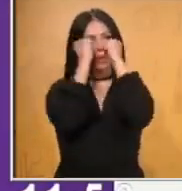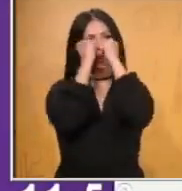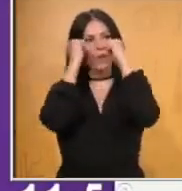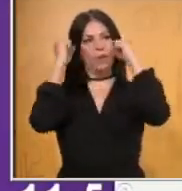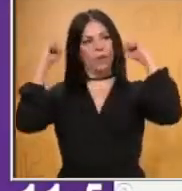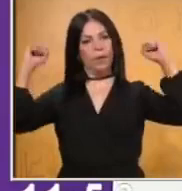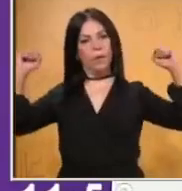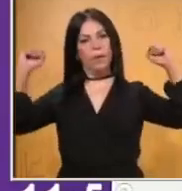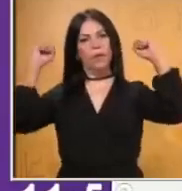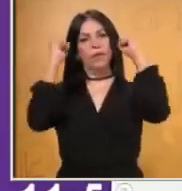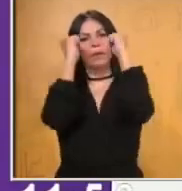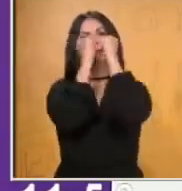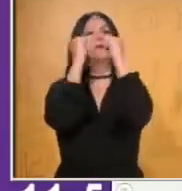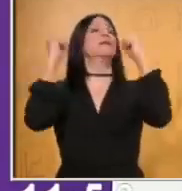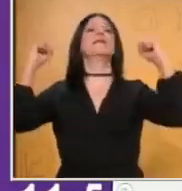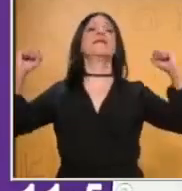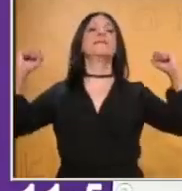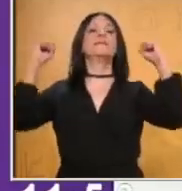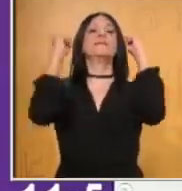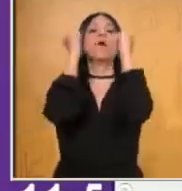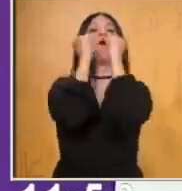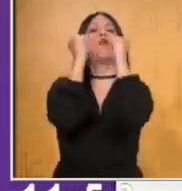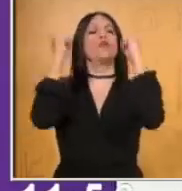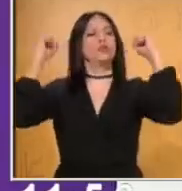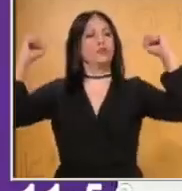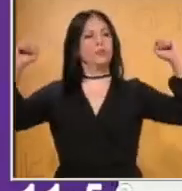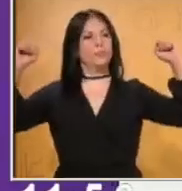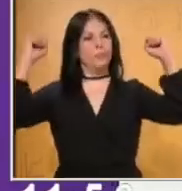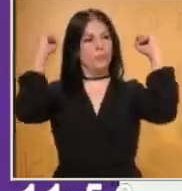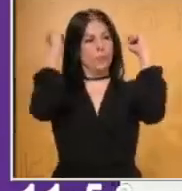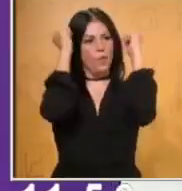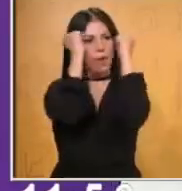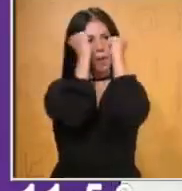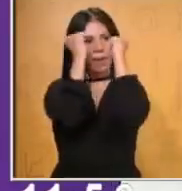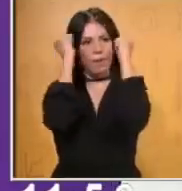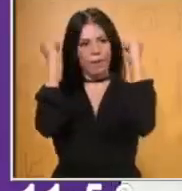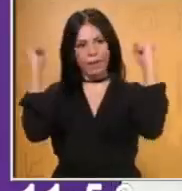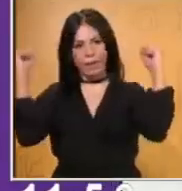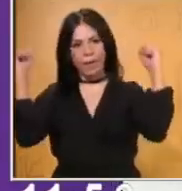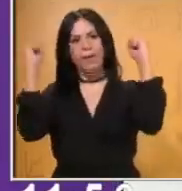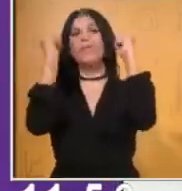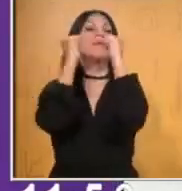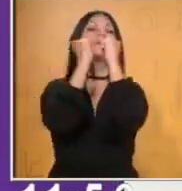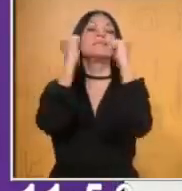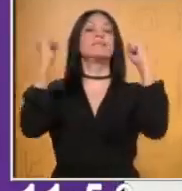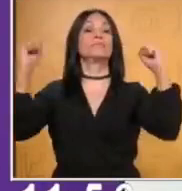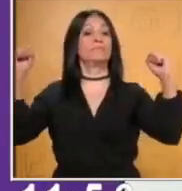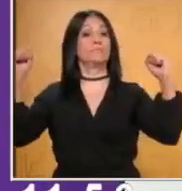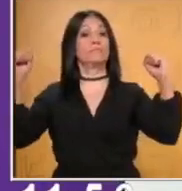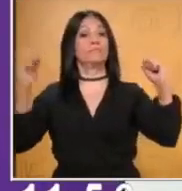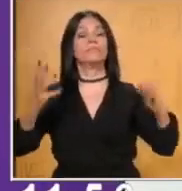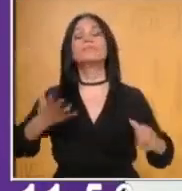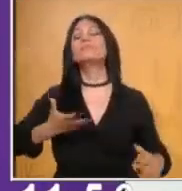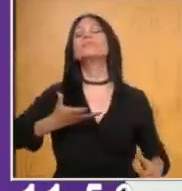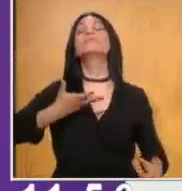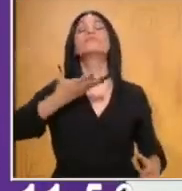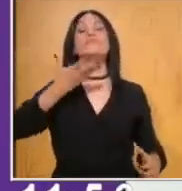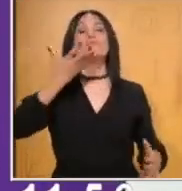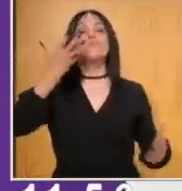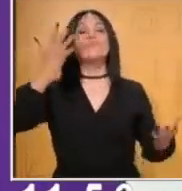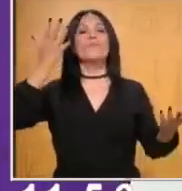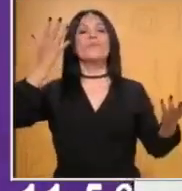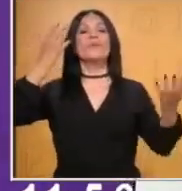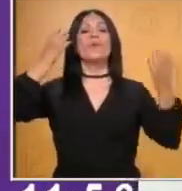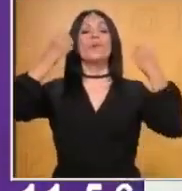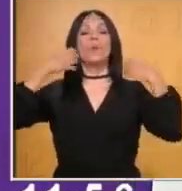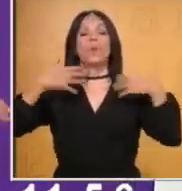5, 6, 7, 8, 9 y 10. Inhalamos profundo